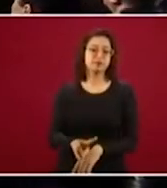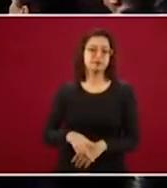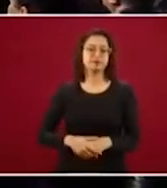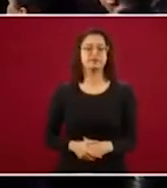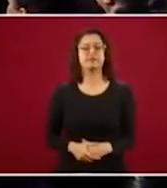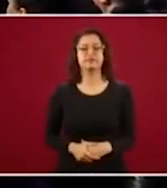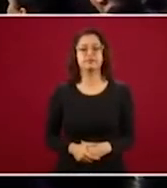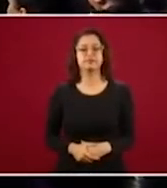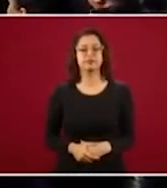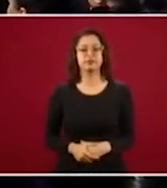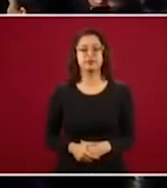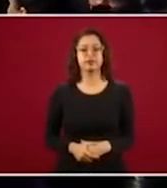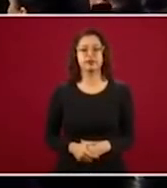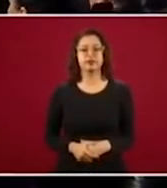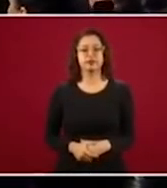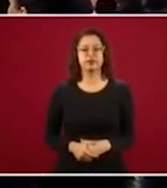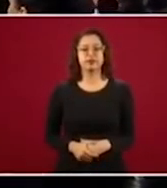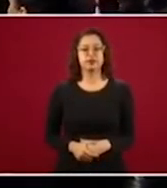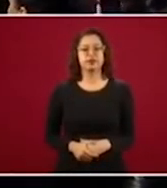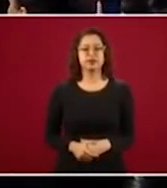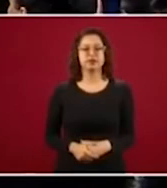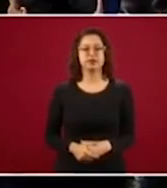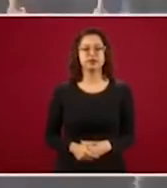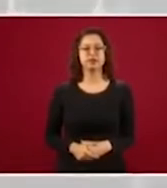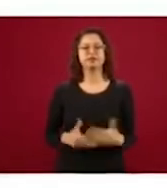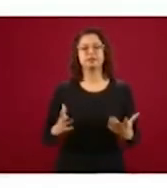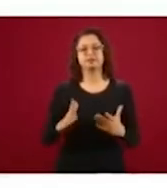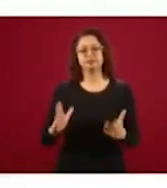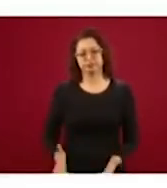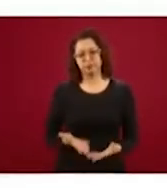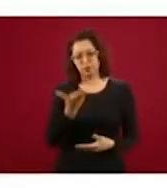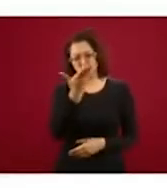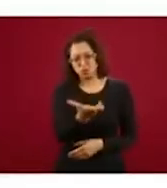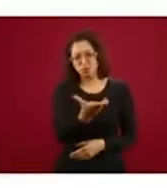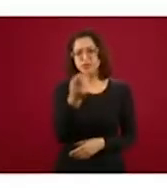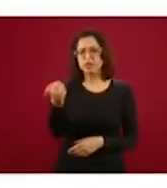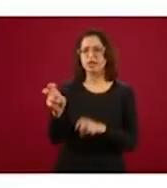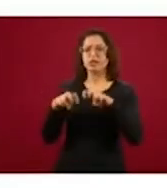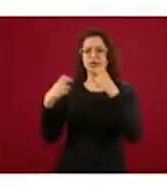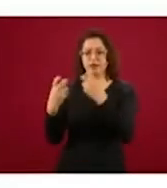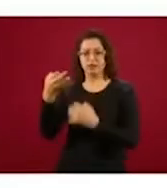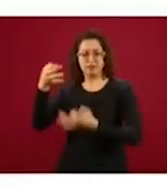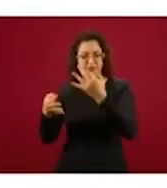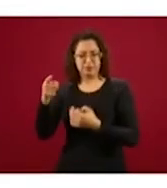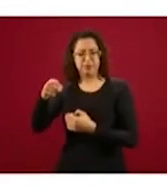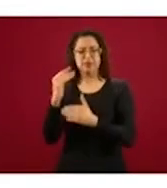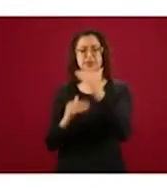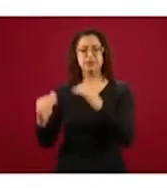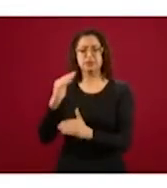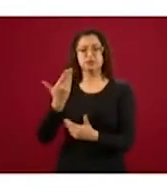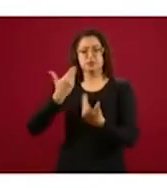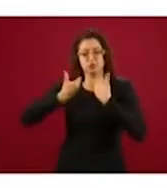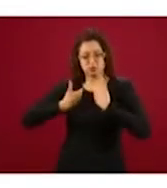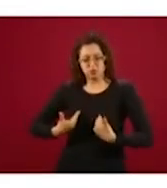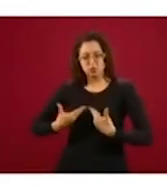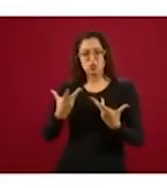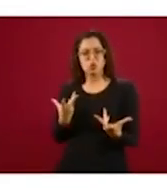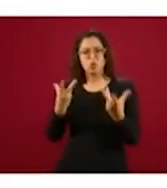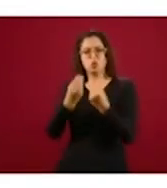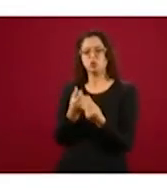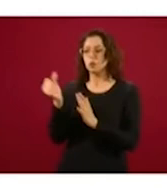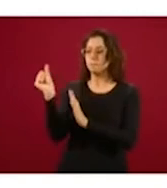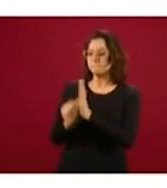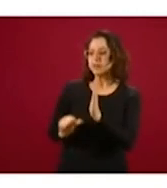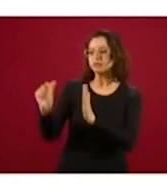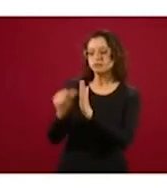de manera concreta le propongo que usted el señor ministro y yo nos reunamos con los padres de los jóvenes de ayotzinapa cada mes